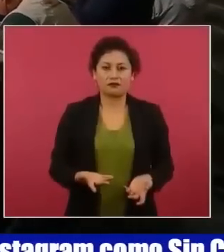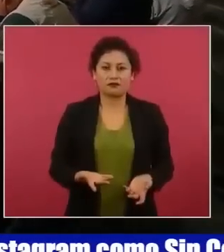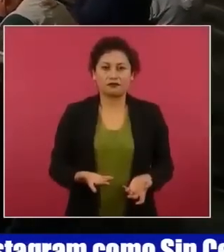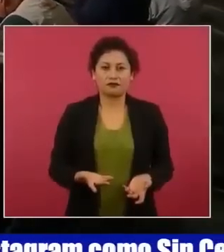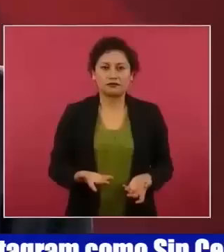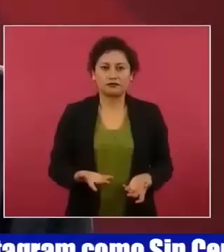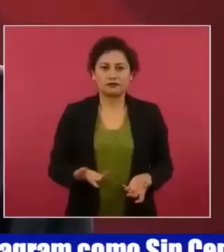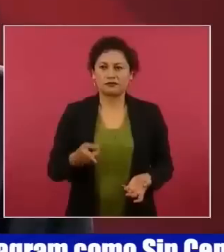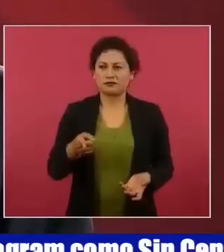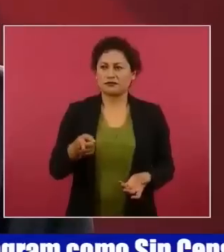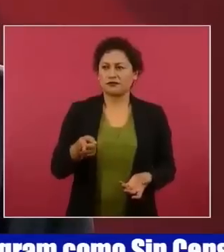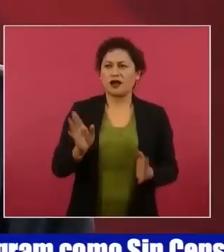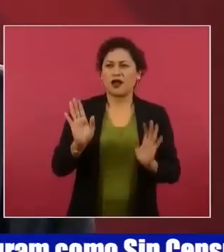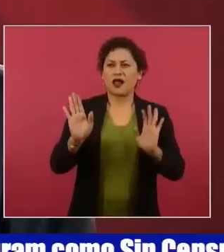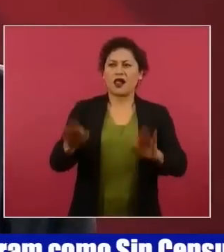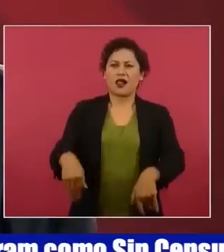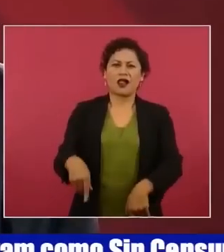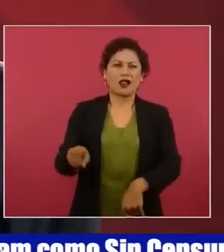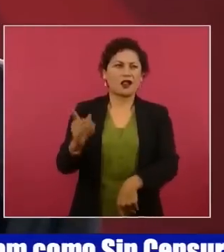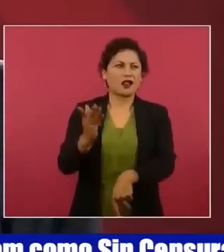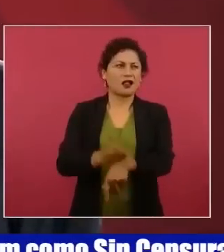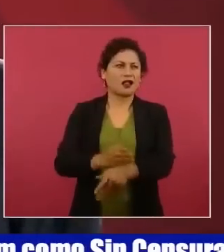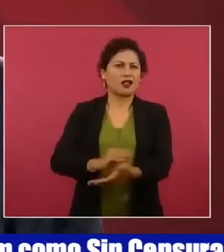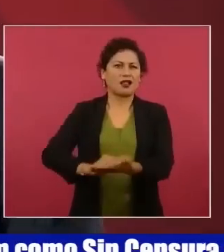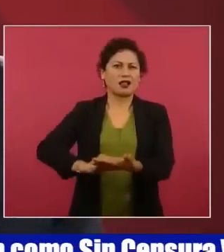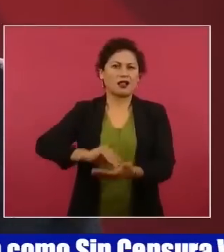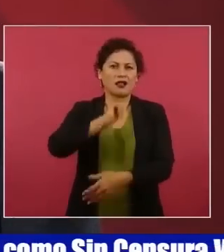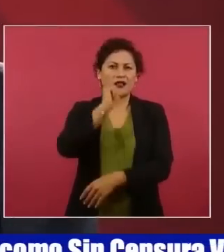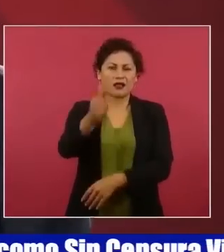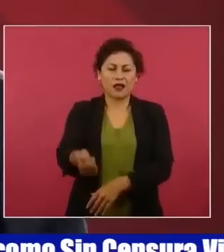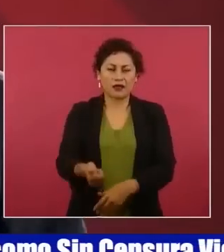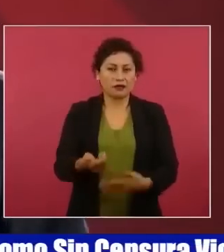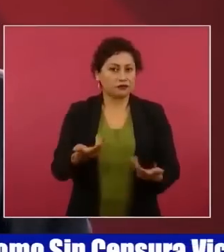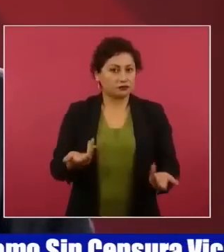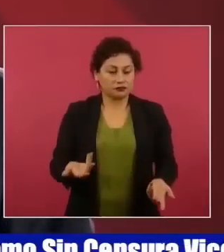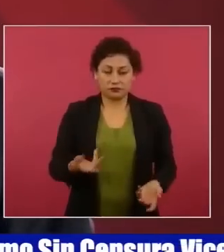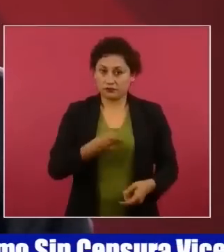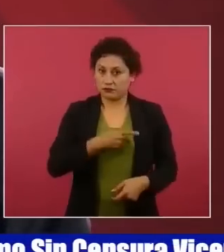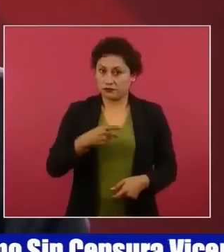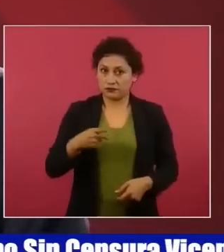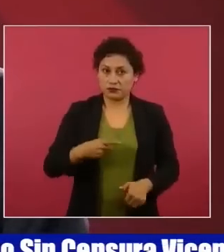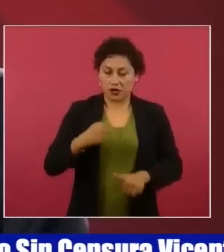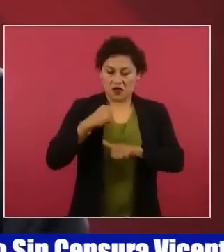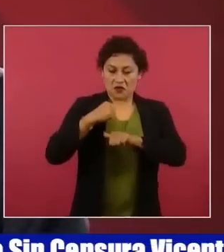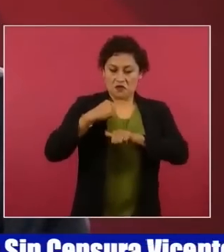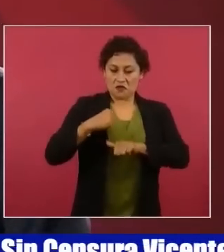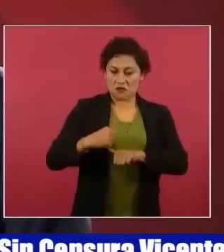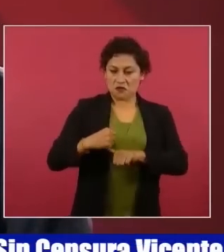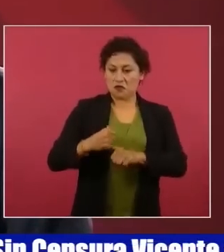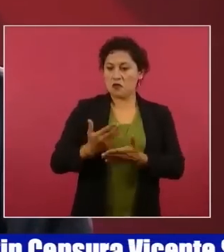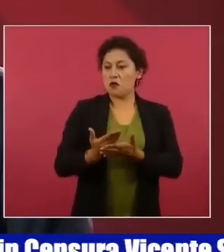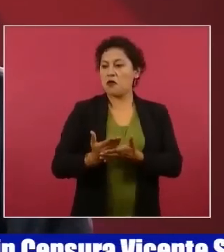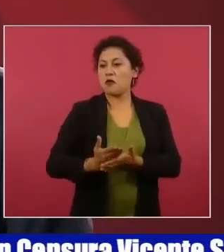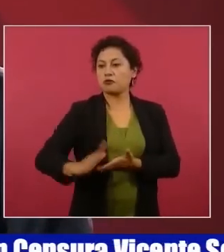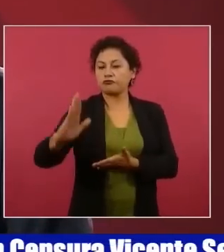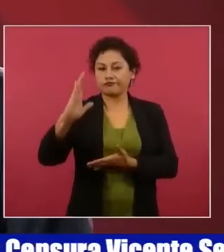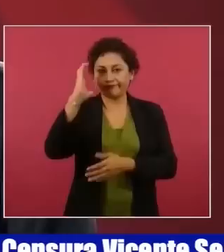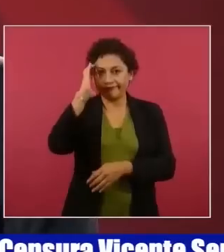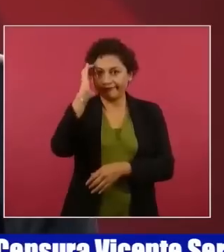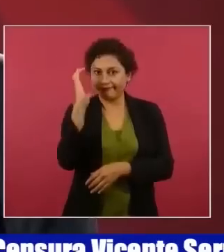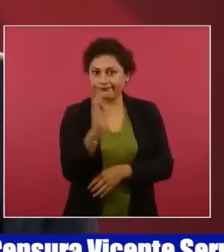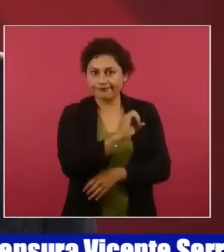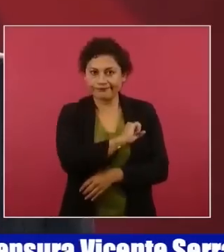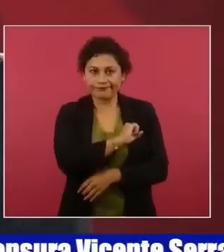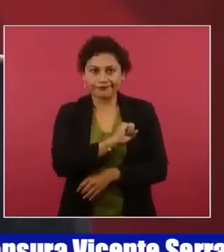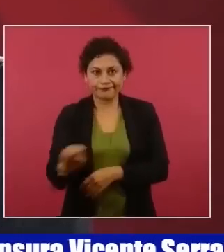entre el PRI-ANRED, porque el PRI propone que en efecto la Guardia Nacional pues sea administrada por Sedena